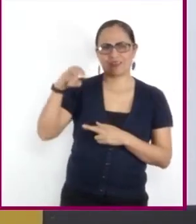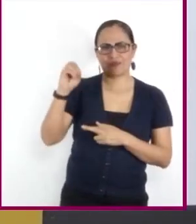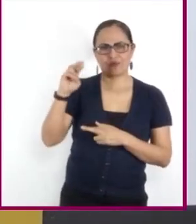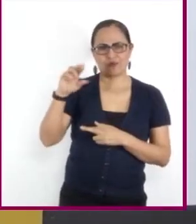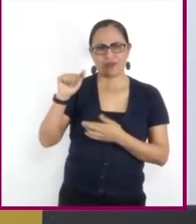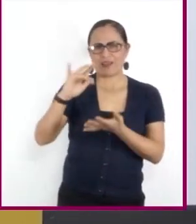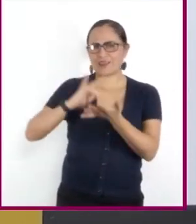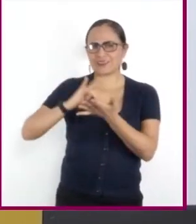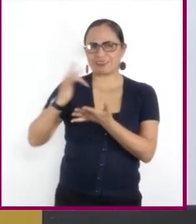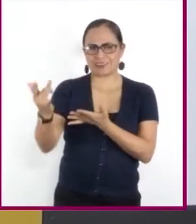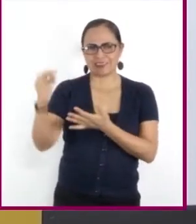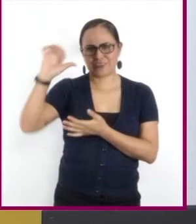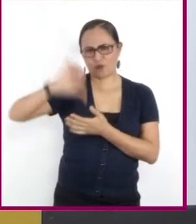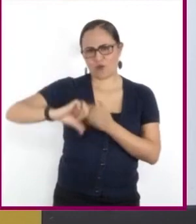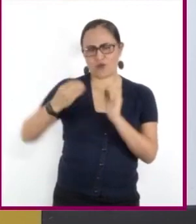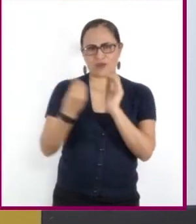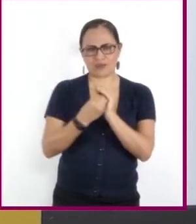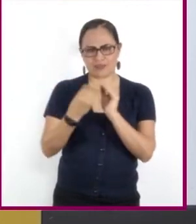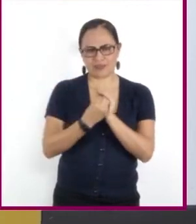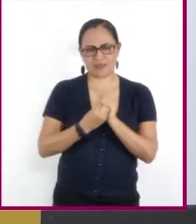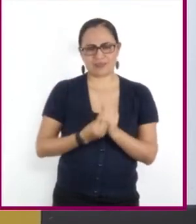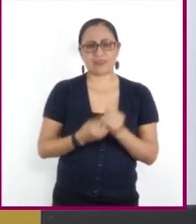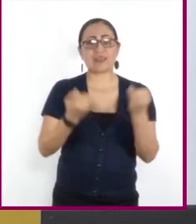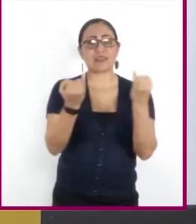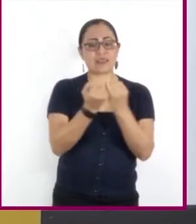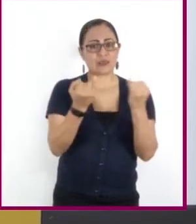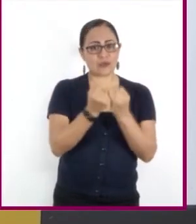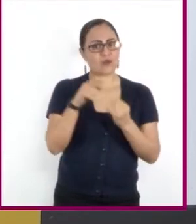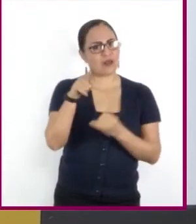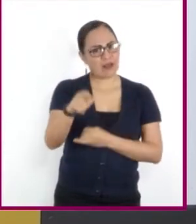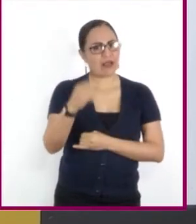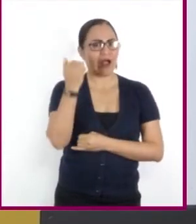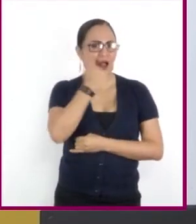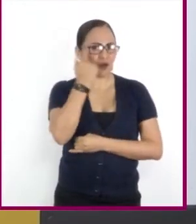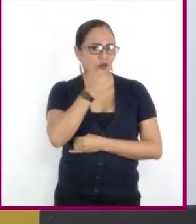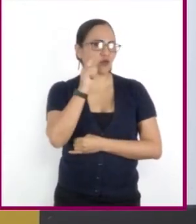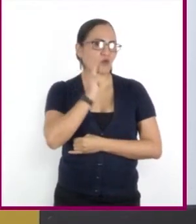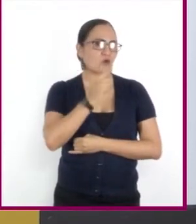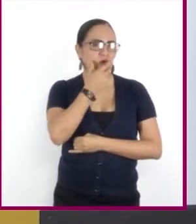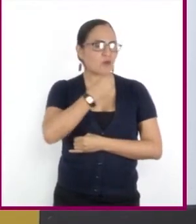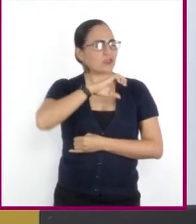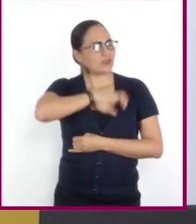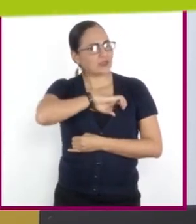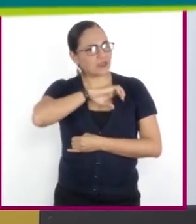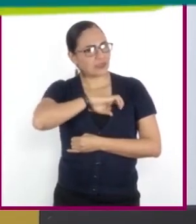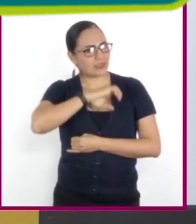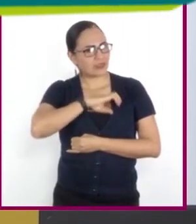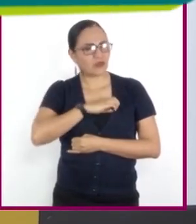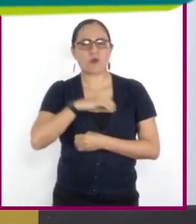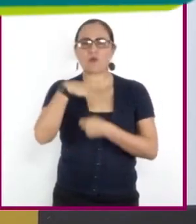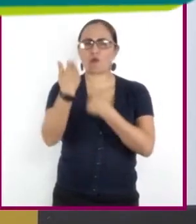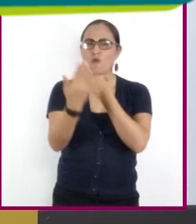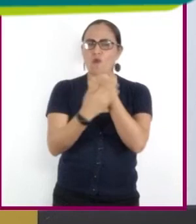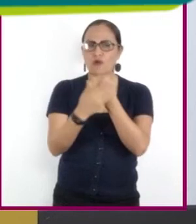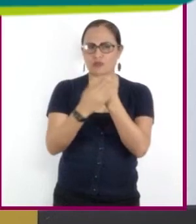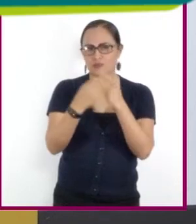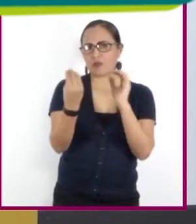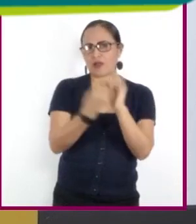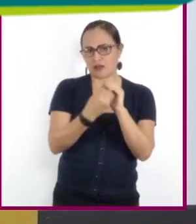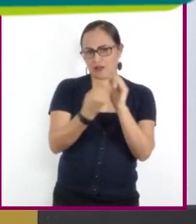su intervención en esta sesión. Y a nuestras estimadas alumnas y alumnos, les invito a encontrarnos en la próxima